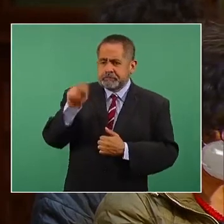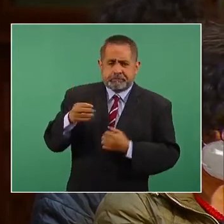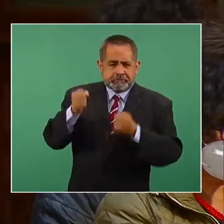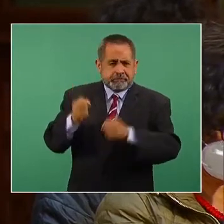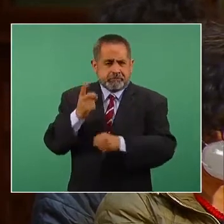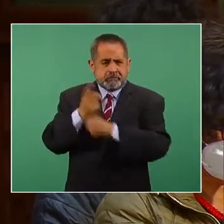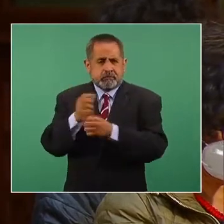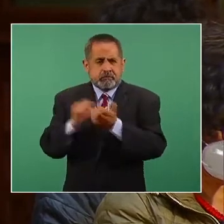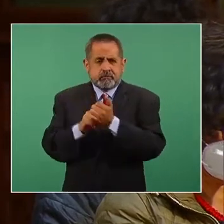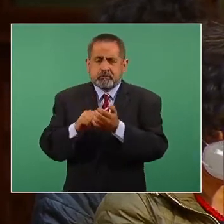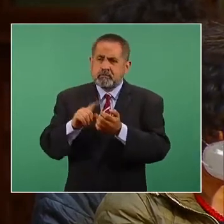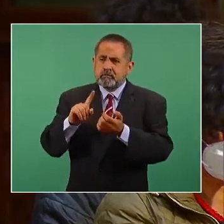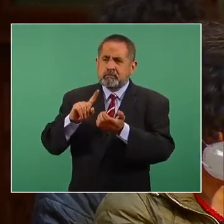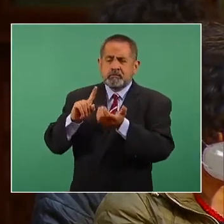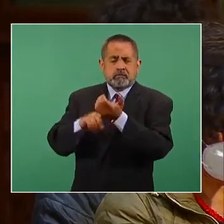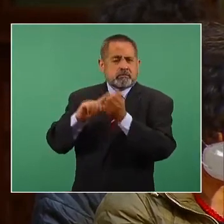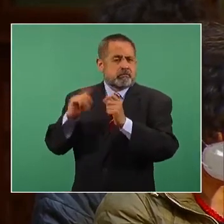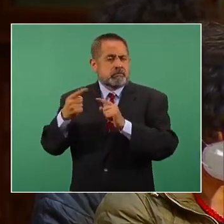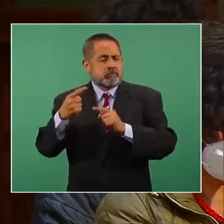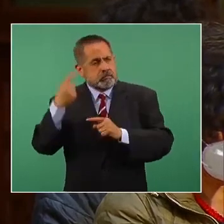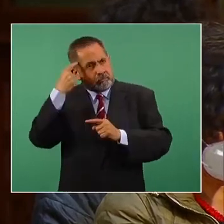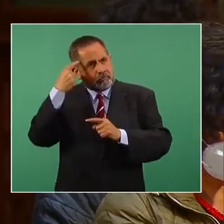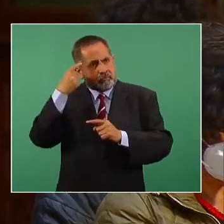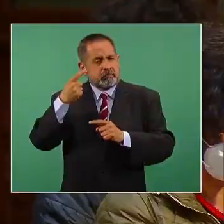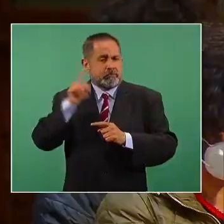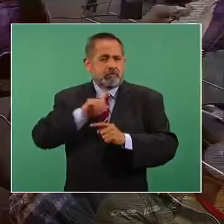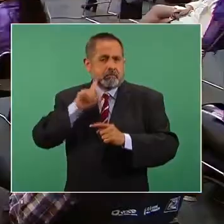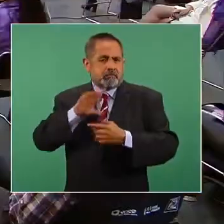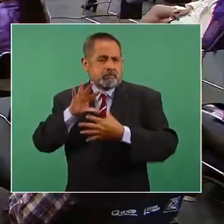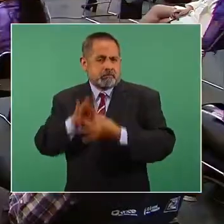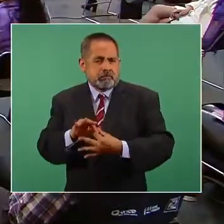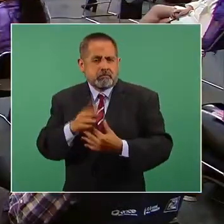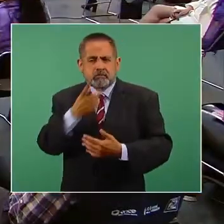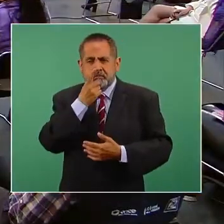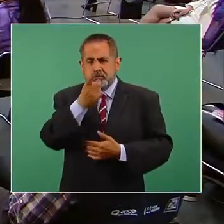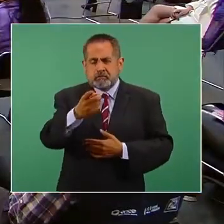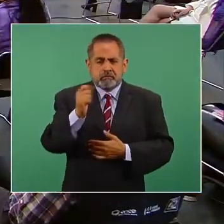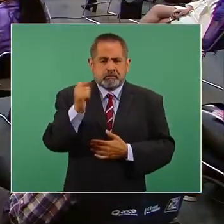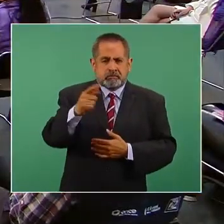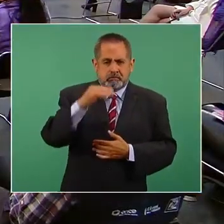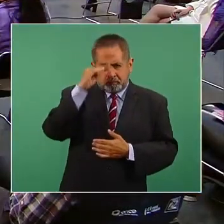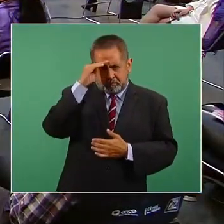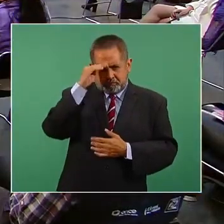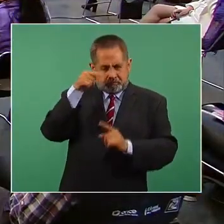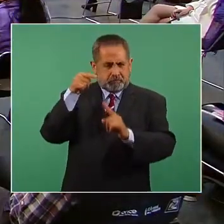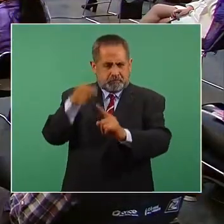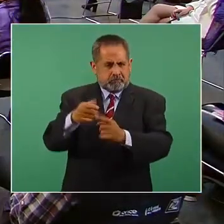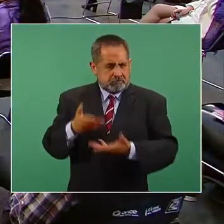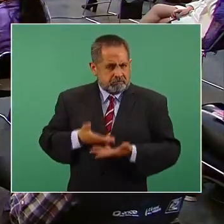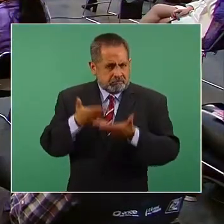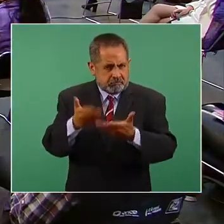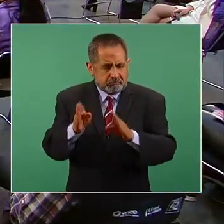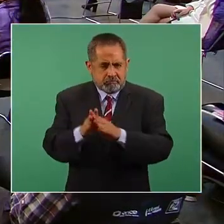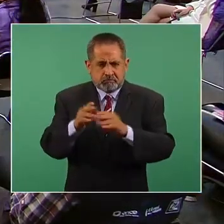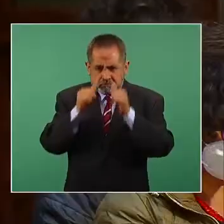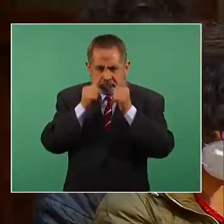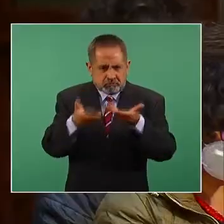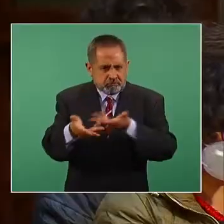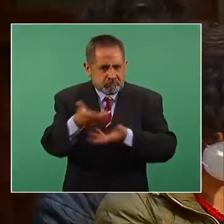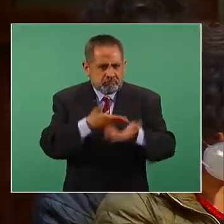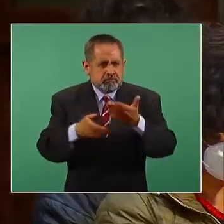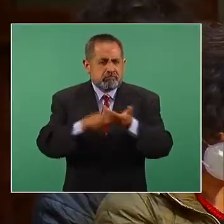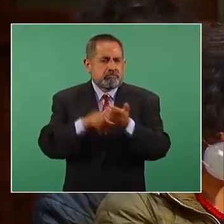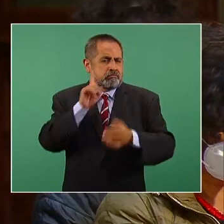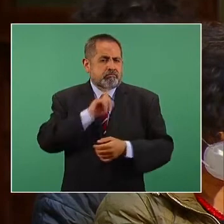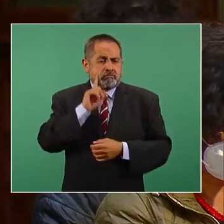seguridad con perspectiva de género. ¿Qué diría al respecto si usted tiene esa disposición de escucharlas?